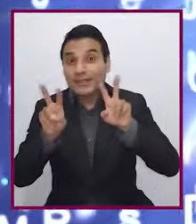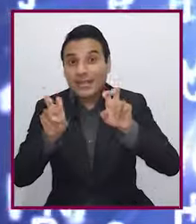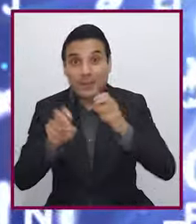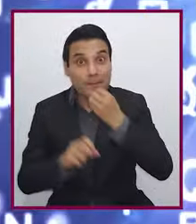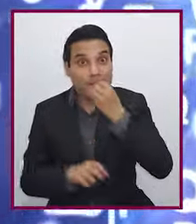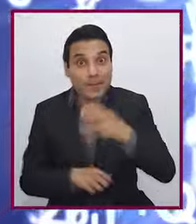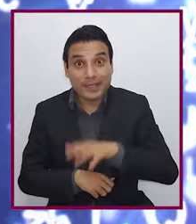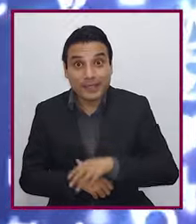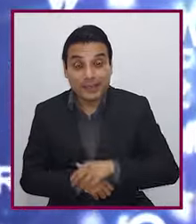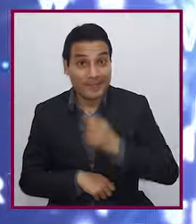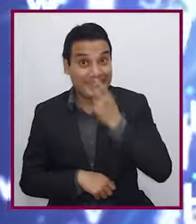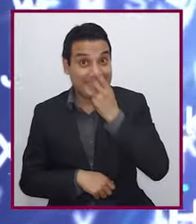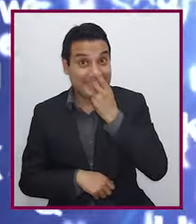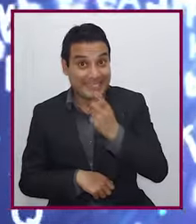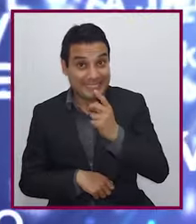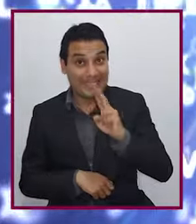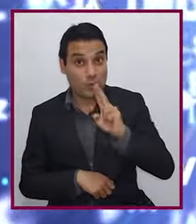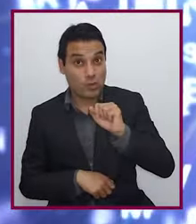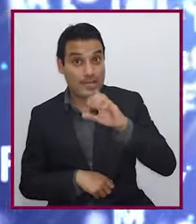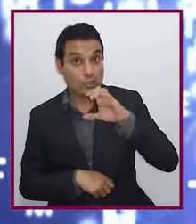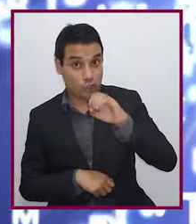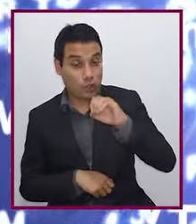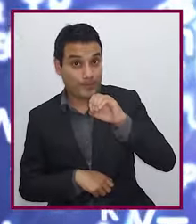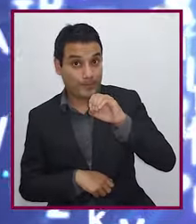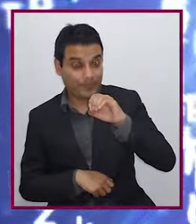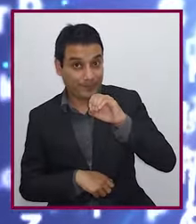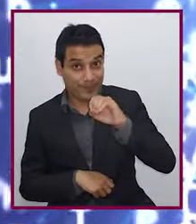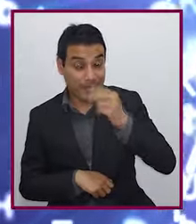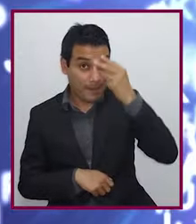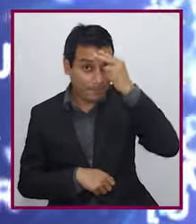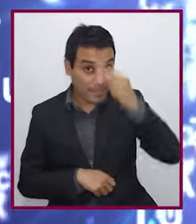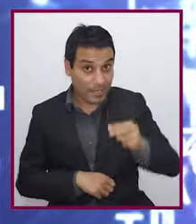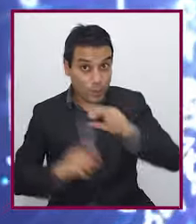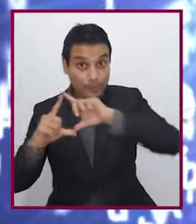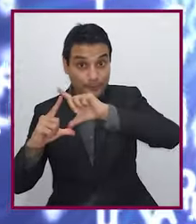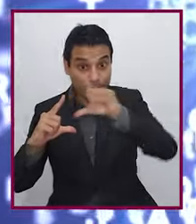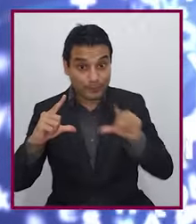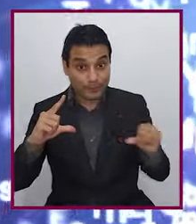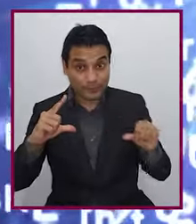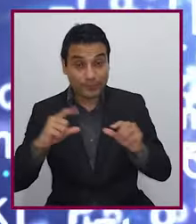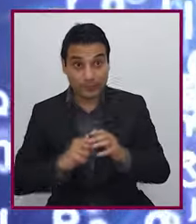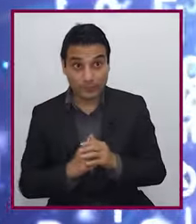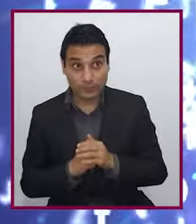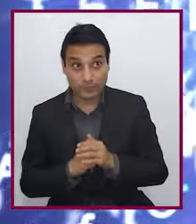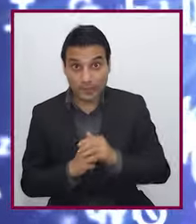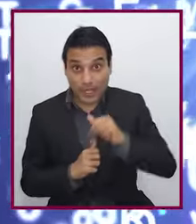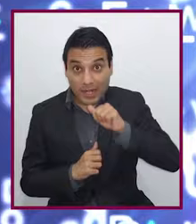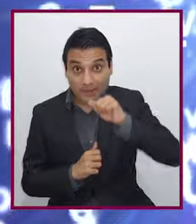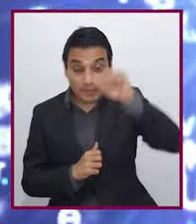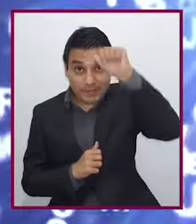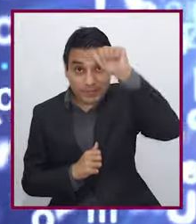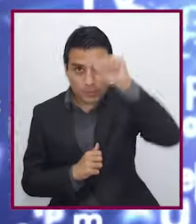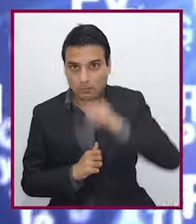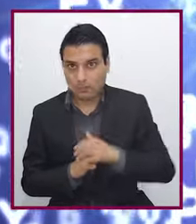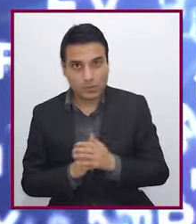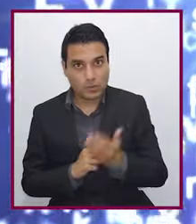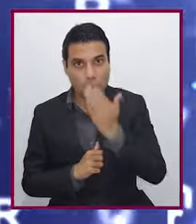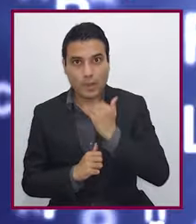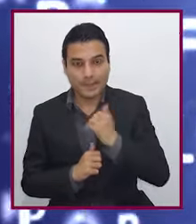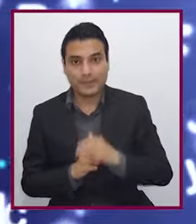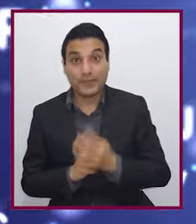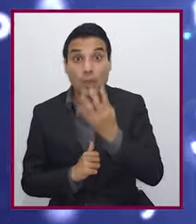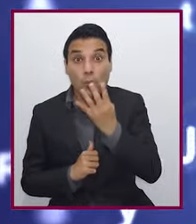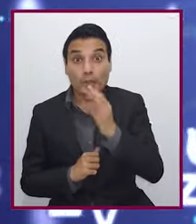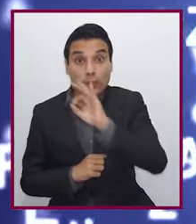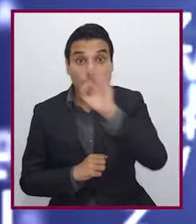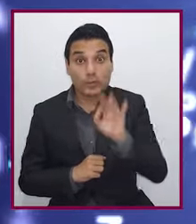de encontrar un artículo mega llamativo donde dice que según la UNESCO se puede considerar a México como un país libre de analfabetismo.